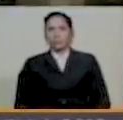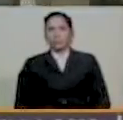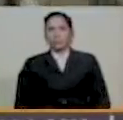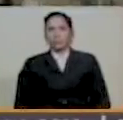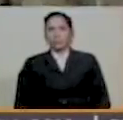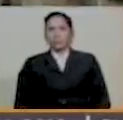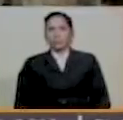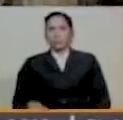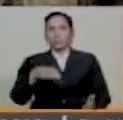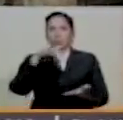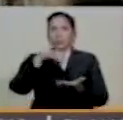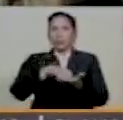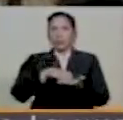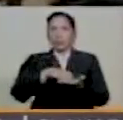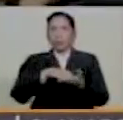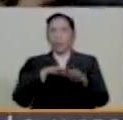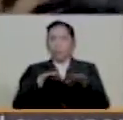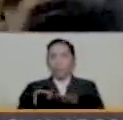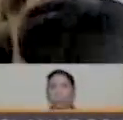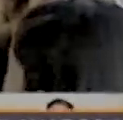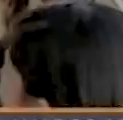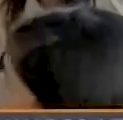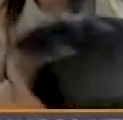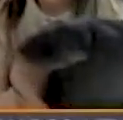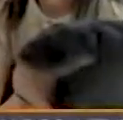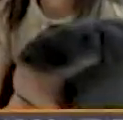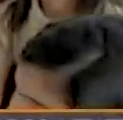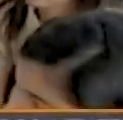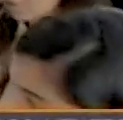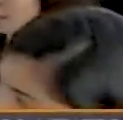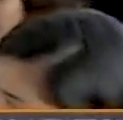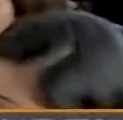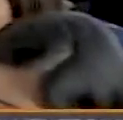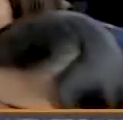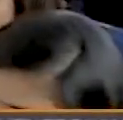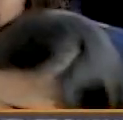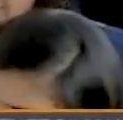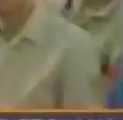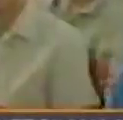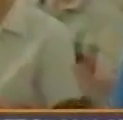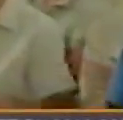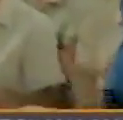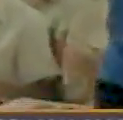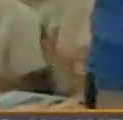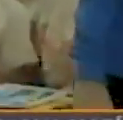Desde el estado Cojedes, Janetvis Catherine Figueredo Mercado.